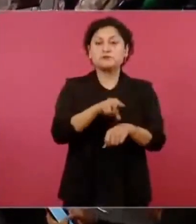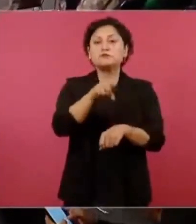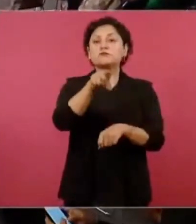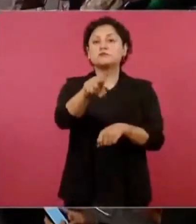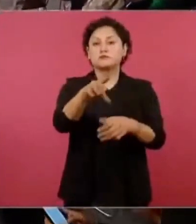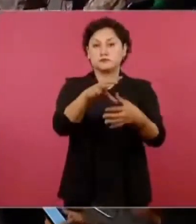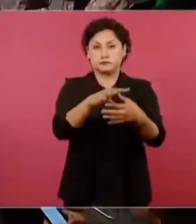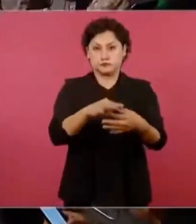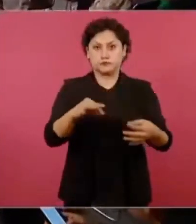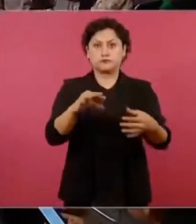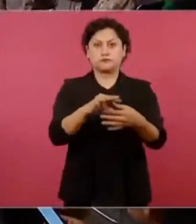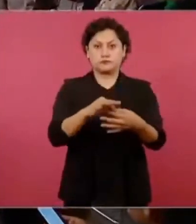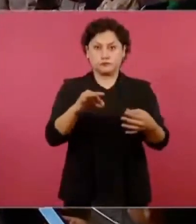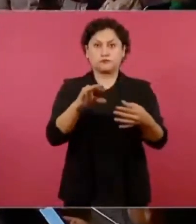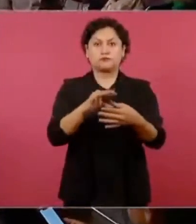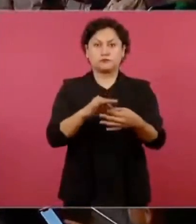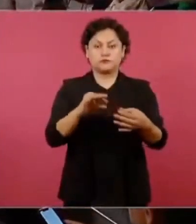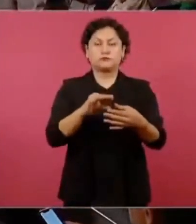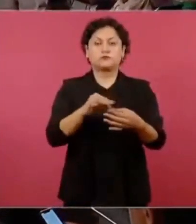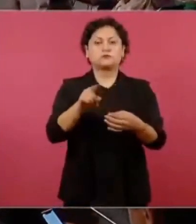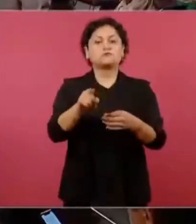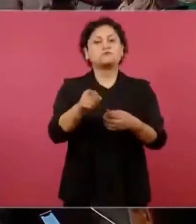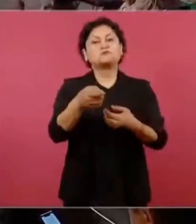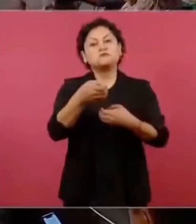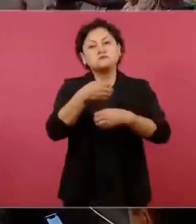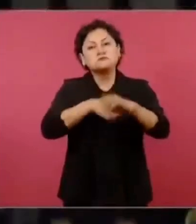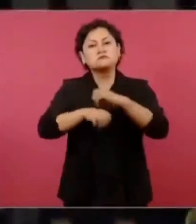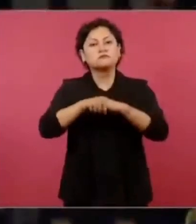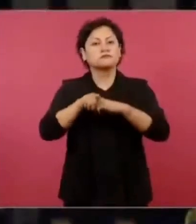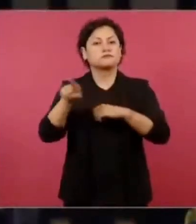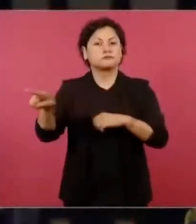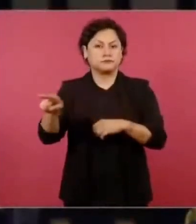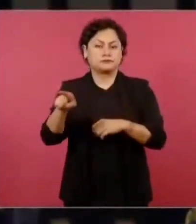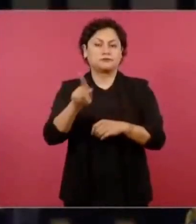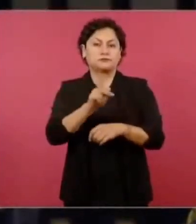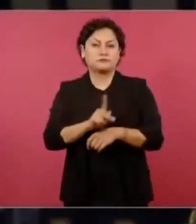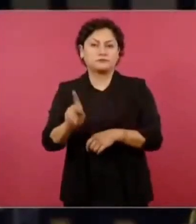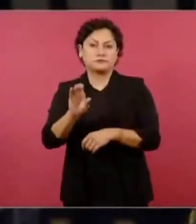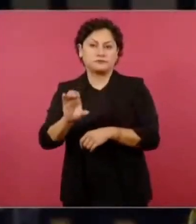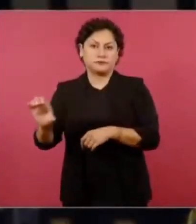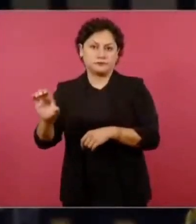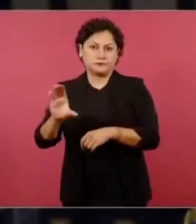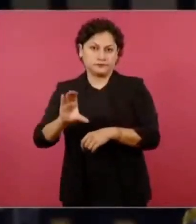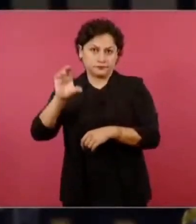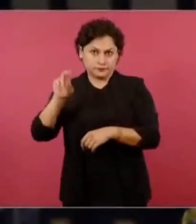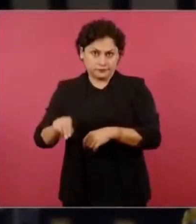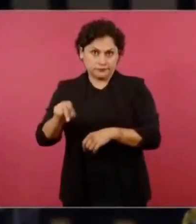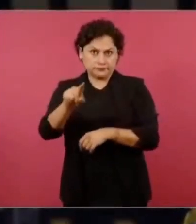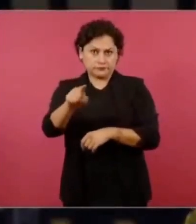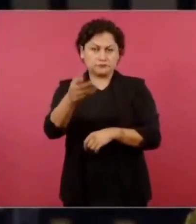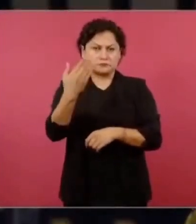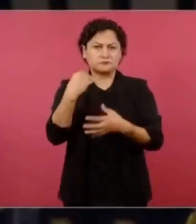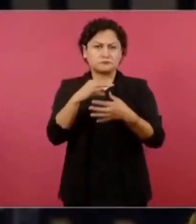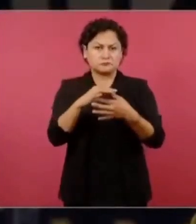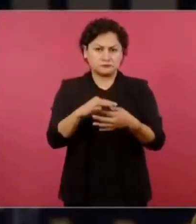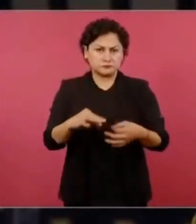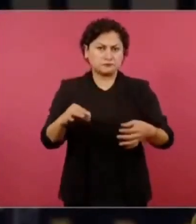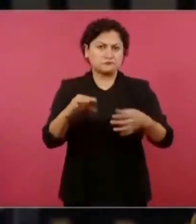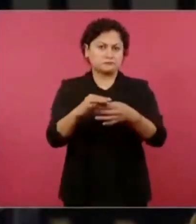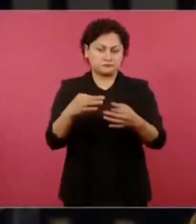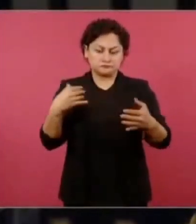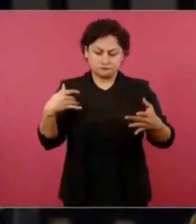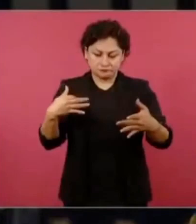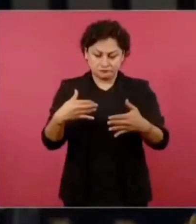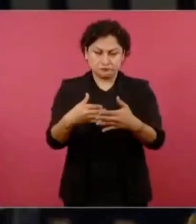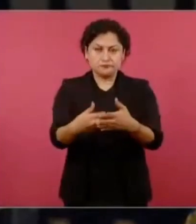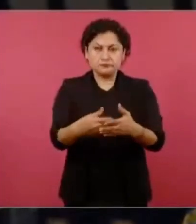Cálica en Playa del Carmen. Usted mencionó que pues no se va a dejar que